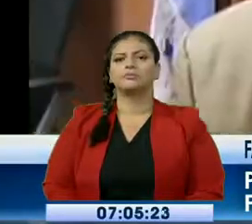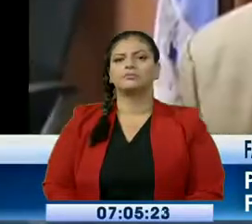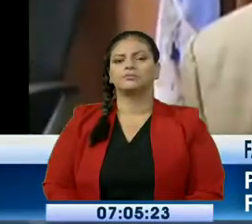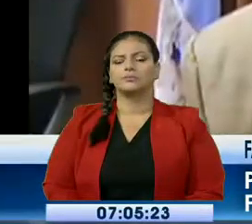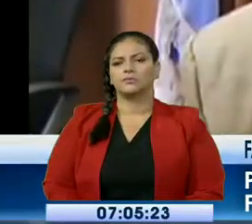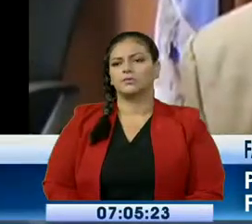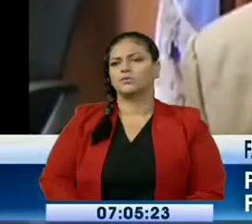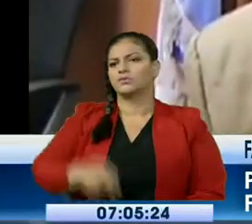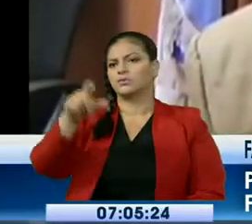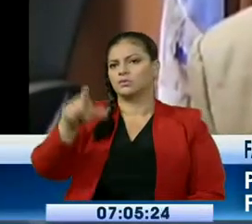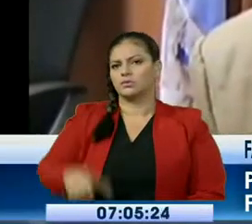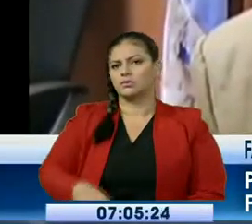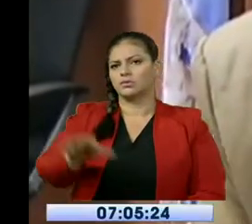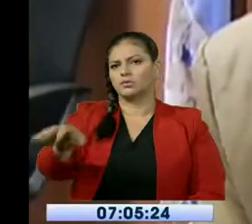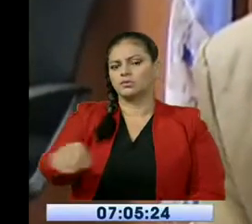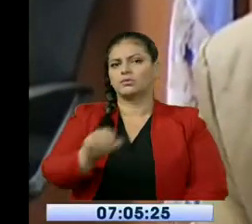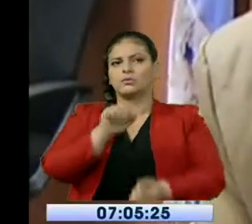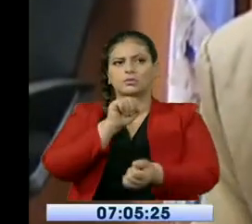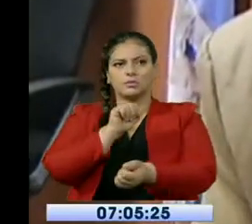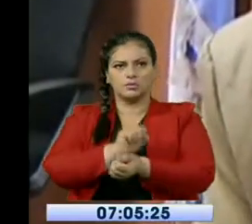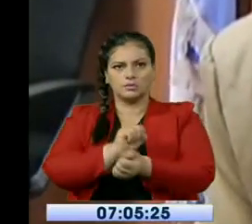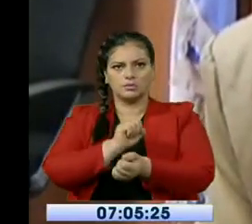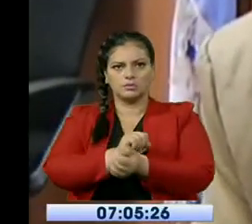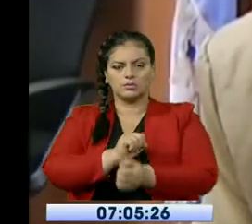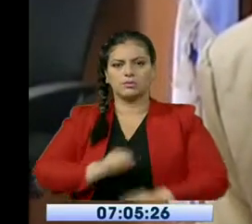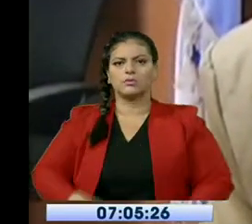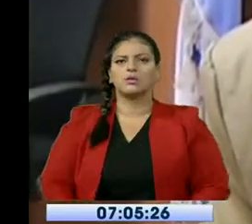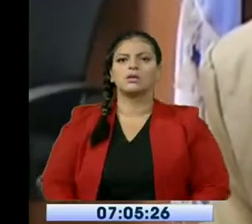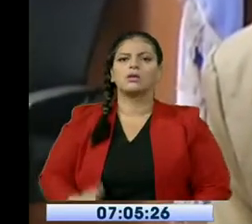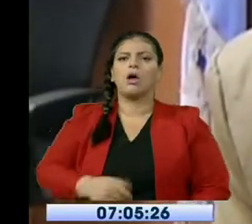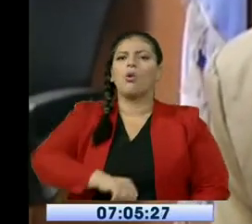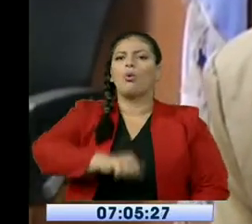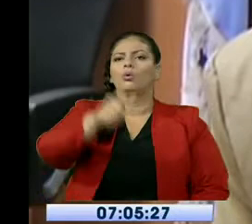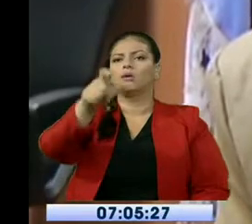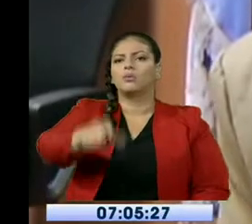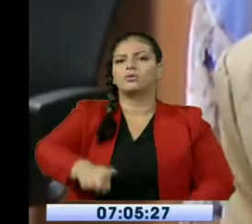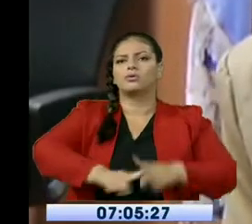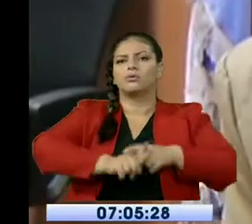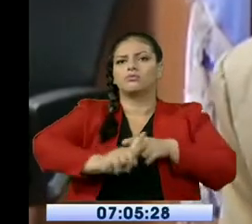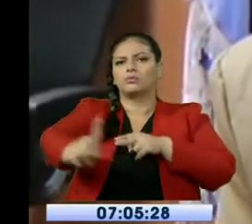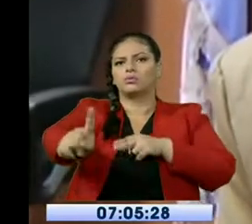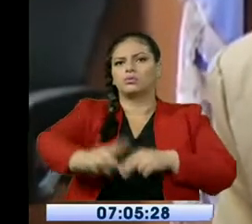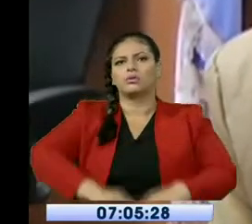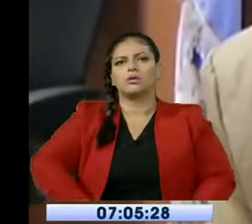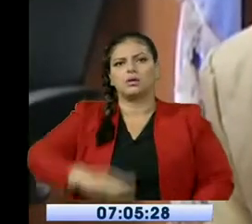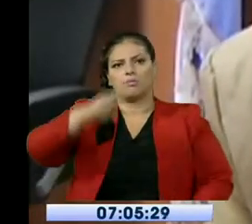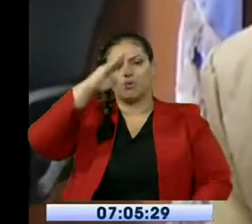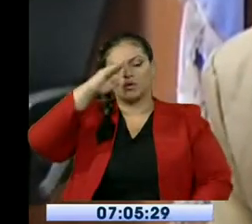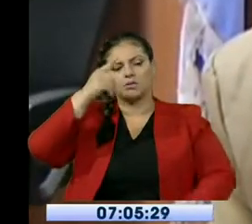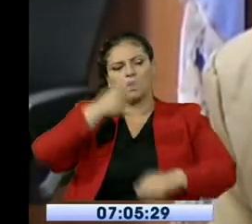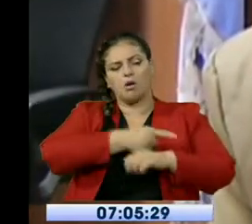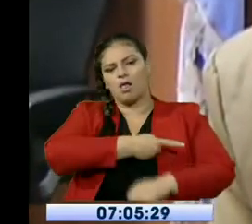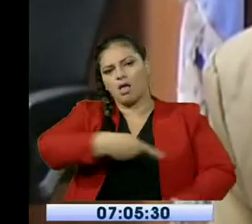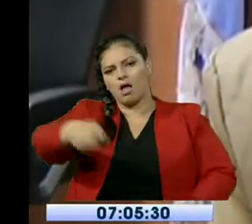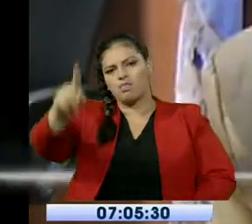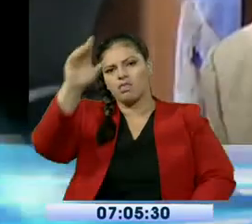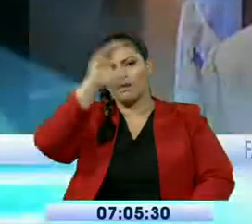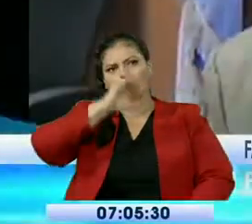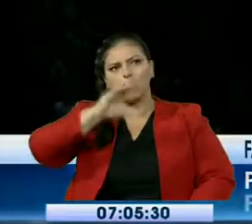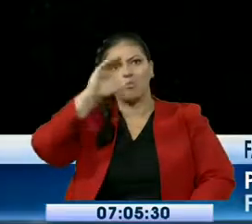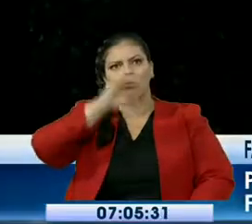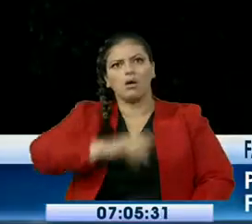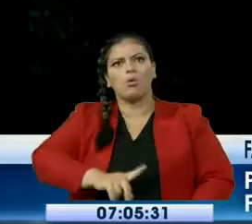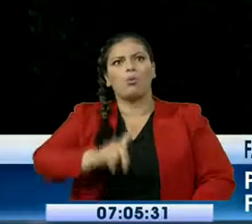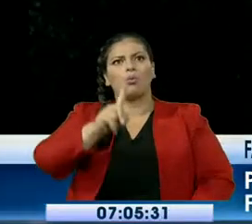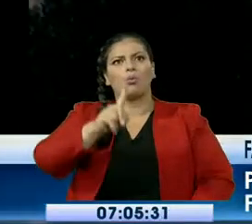retenida, sin embargo a la otra persona ya dispuse a la policía que la logre ubicar, puesto que salió de estas instalaciones en precipitada carrera. En